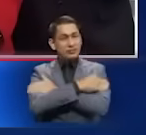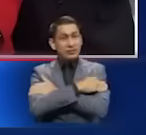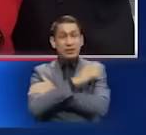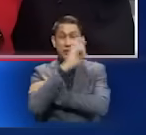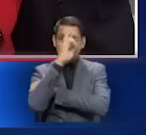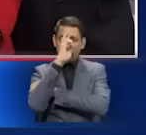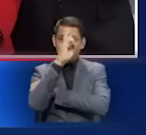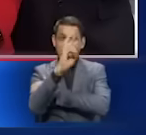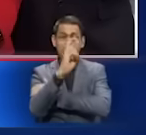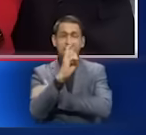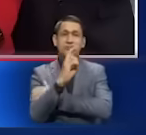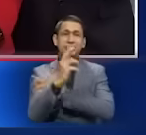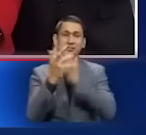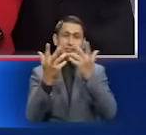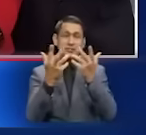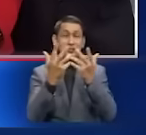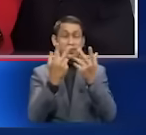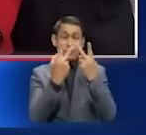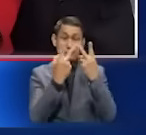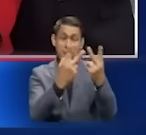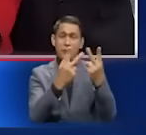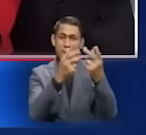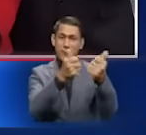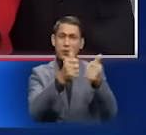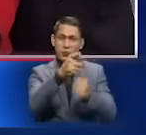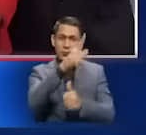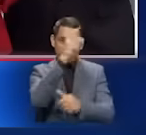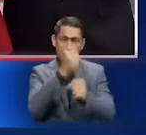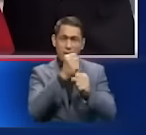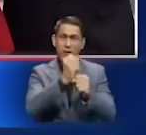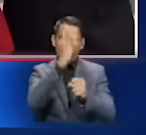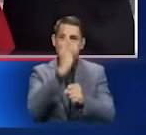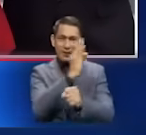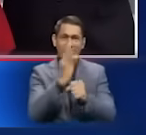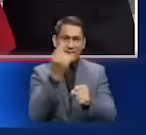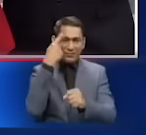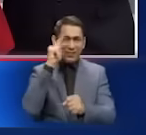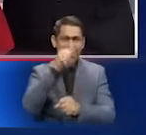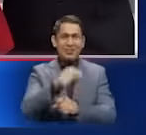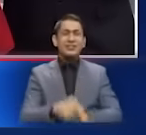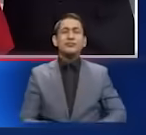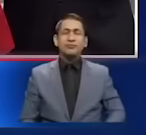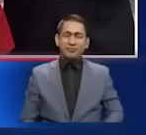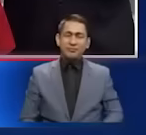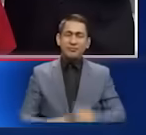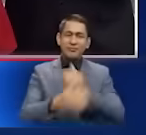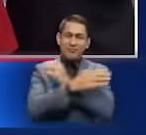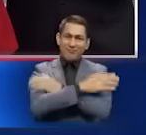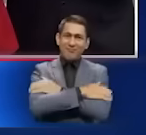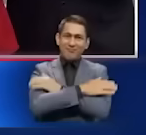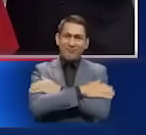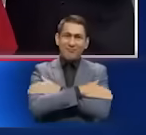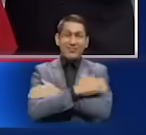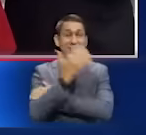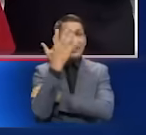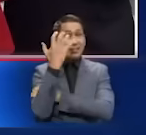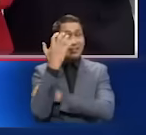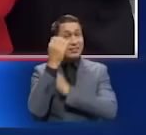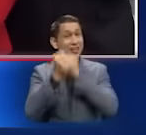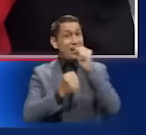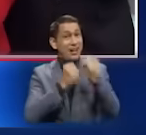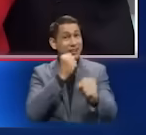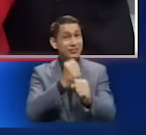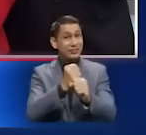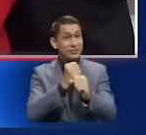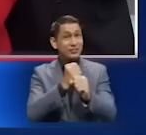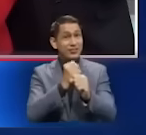y admiración para ti. Todas las bendiciones, José. Así es, Caridad, mi querido José, un fuerte abrazo. Ya casi son 15 años de que nos conocemos,